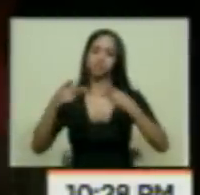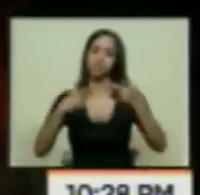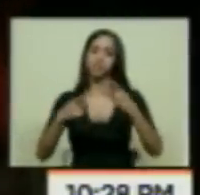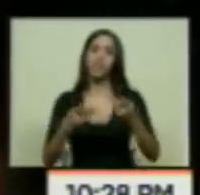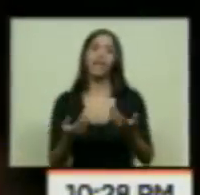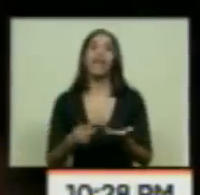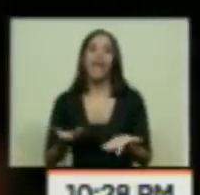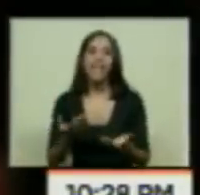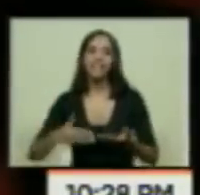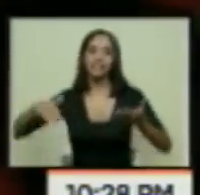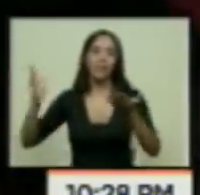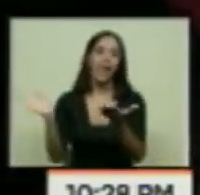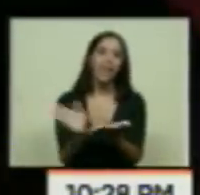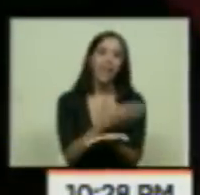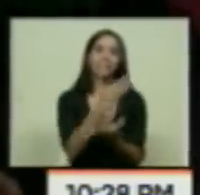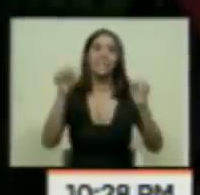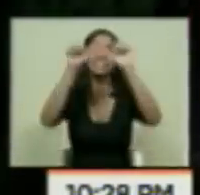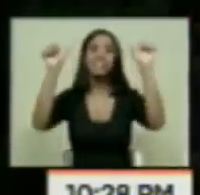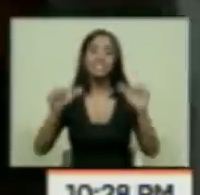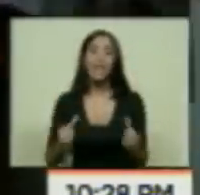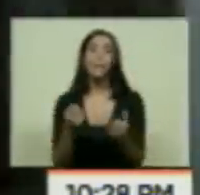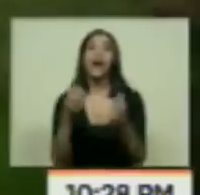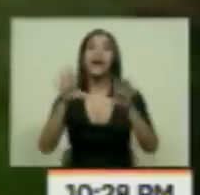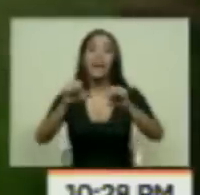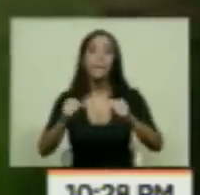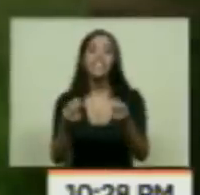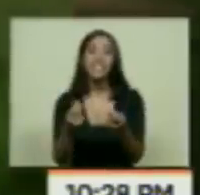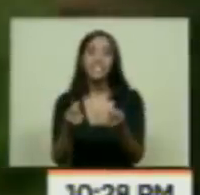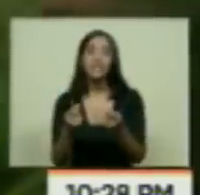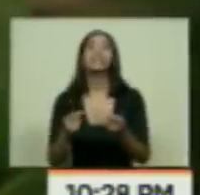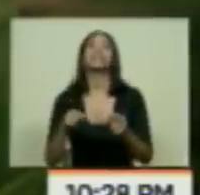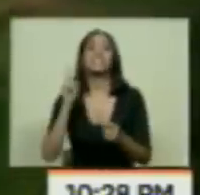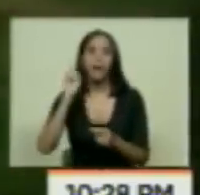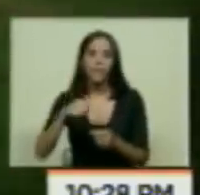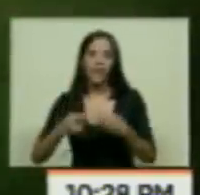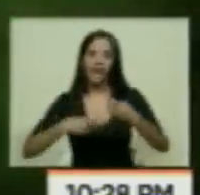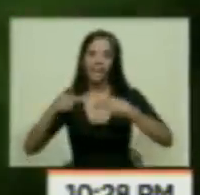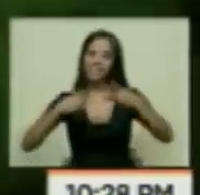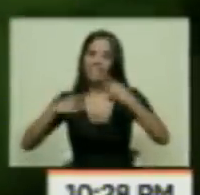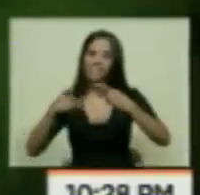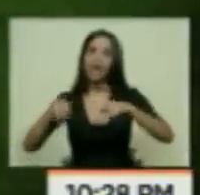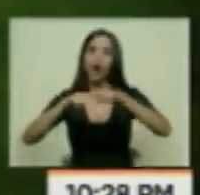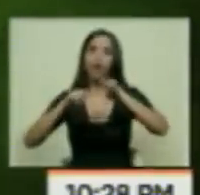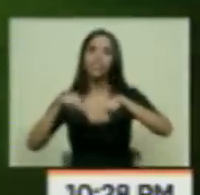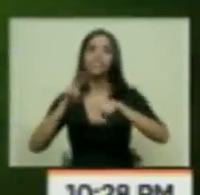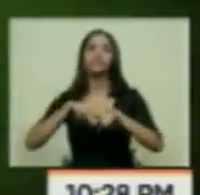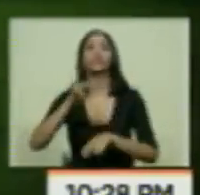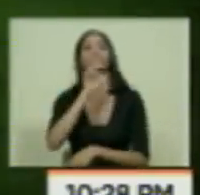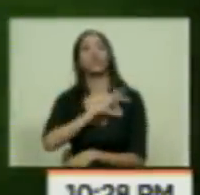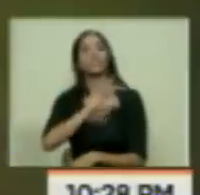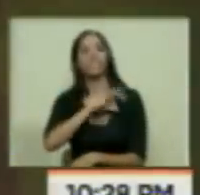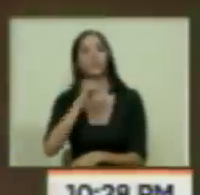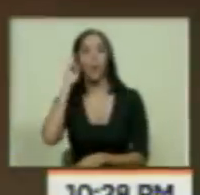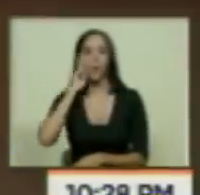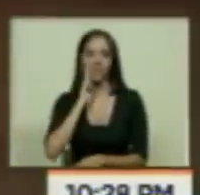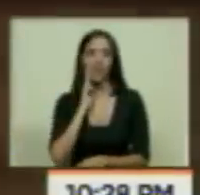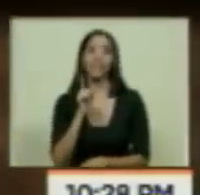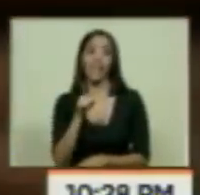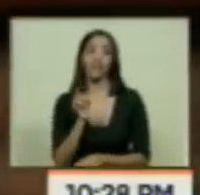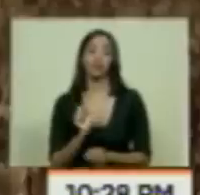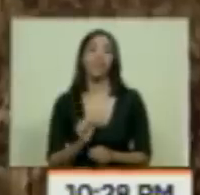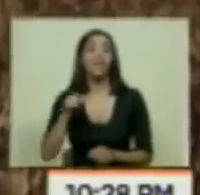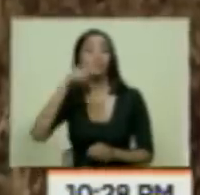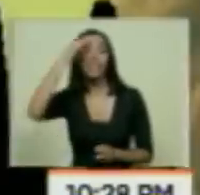del sistema capitalista y al mismo tiempo acelerar la construcción del socialismo bolivariano. Esa es una